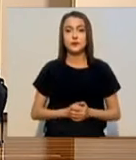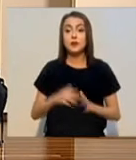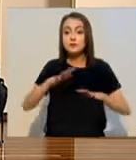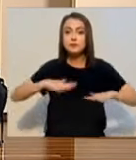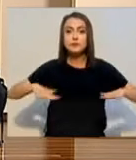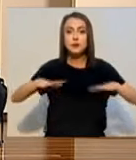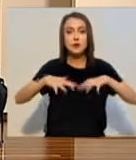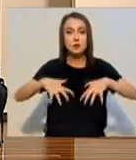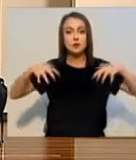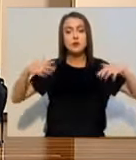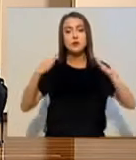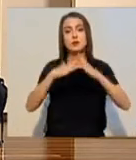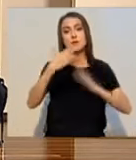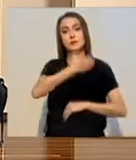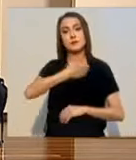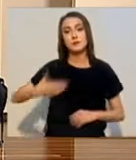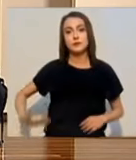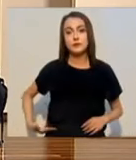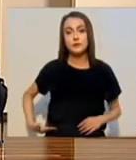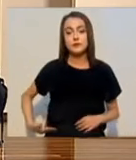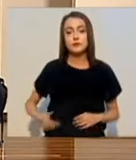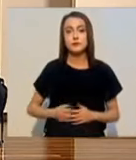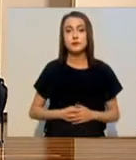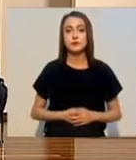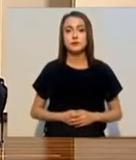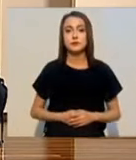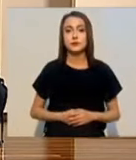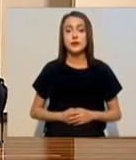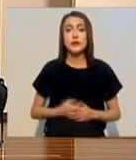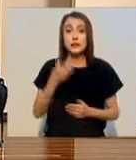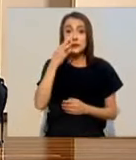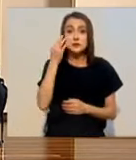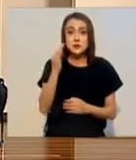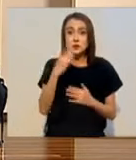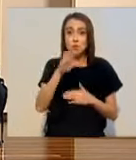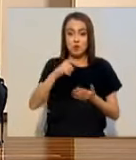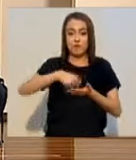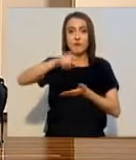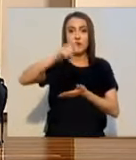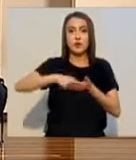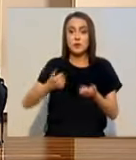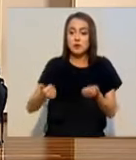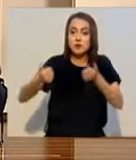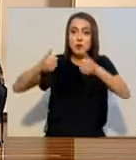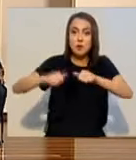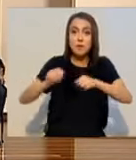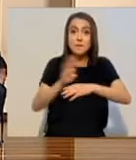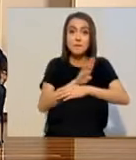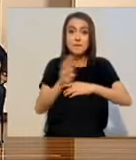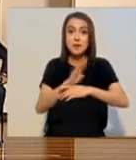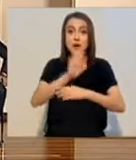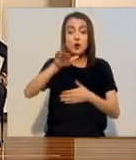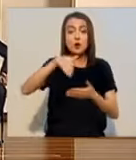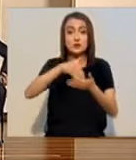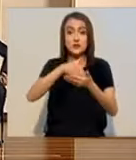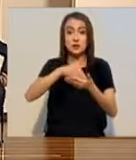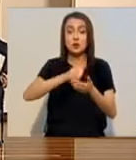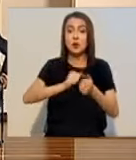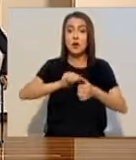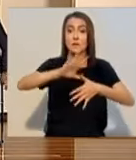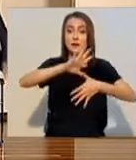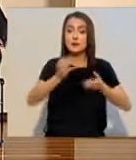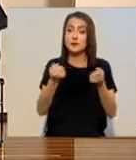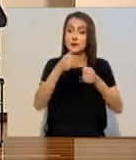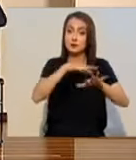encontramos aquí en el auditorio Casa Presidencial, para ser testigos de la firma del convenio entre el Banco Centroamericano de